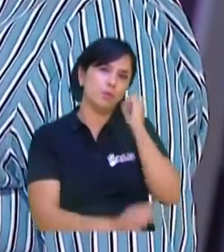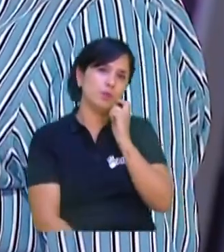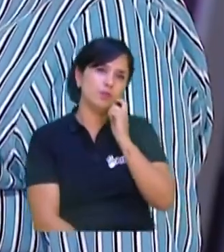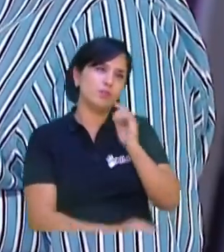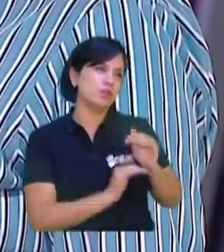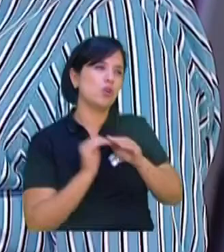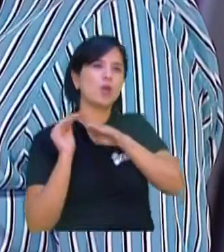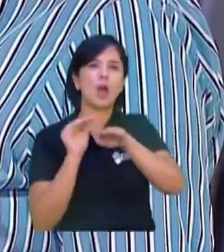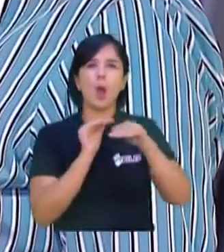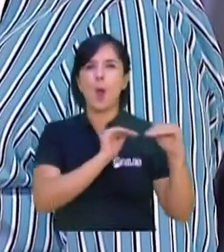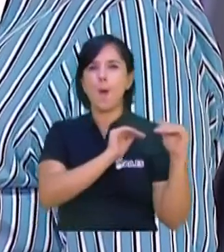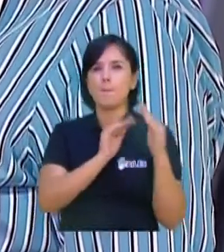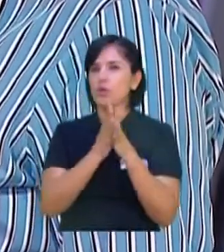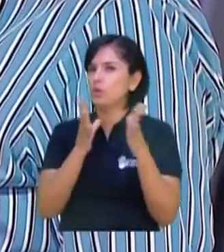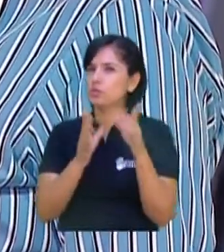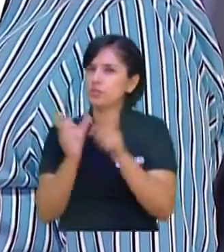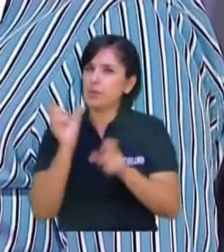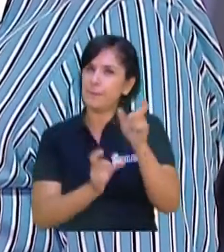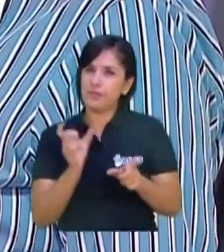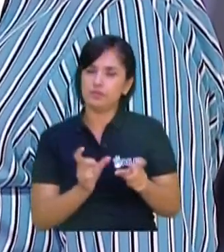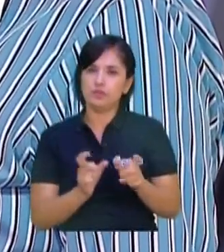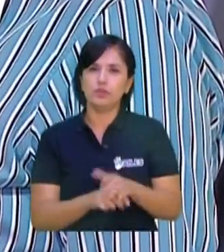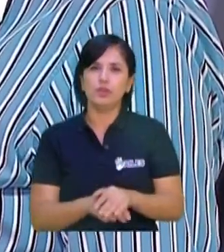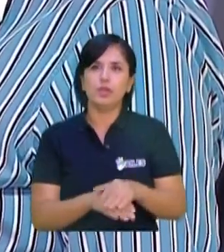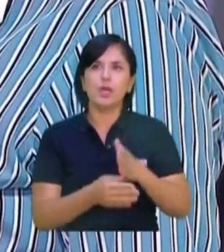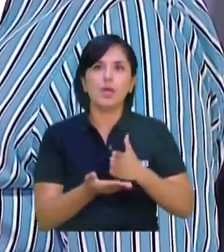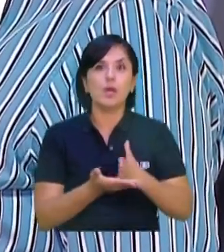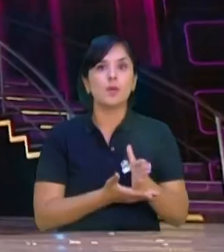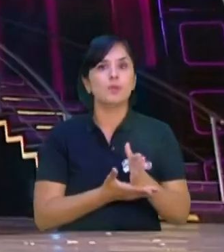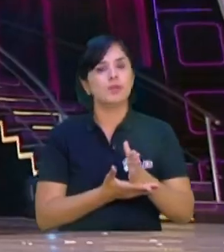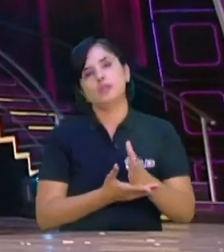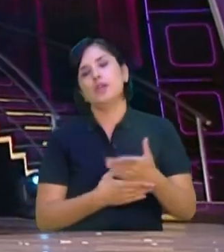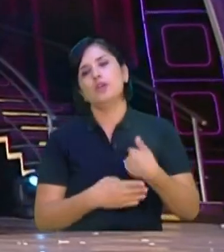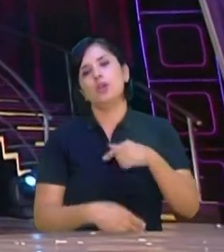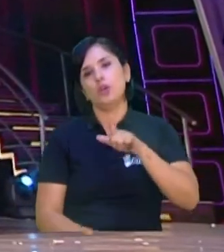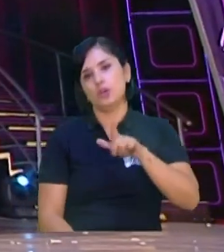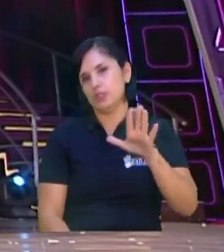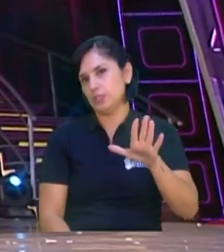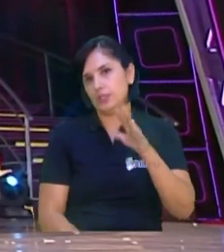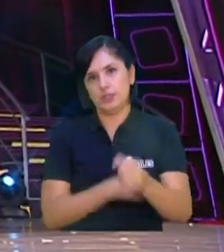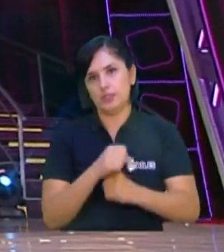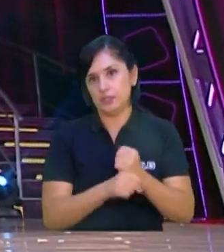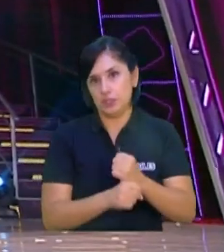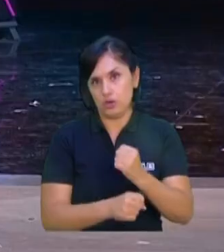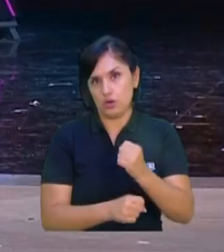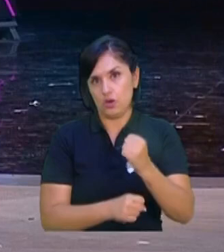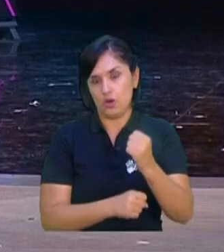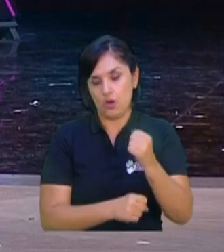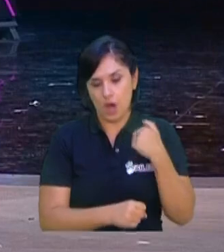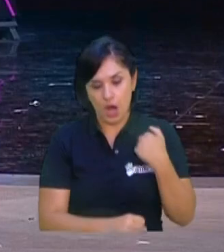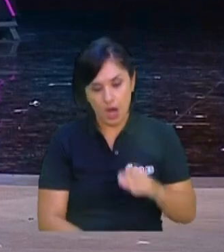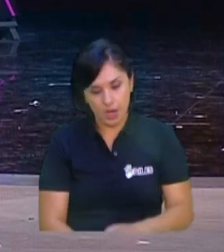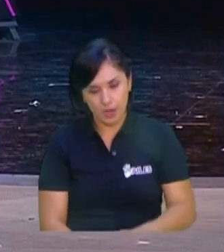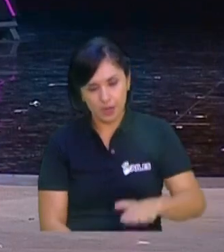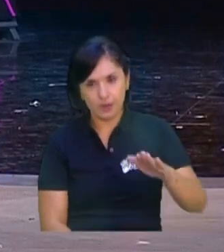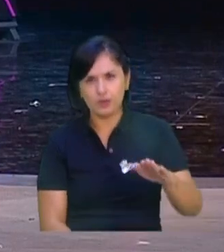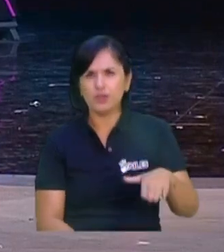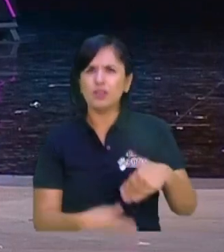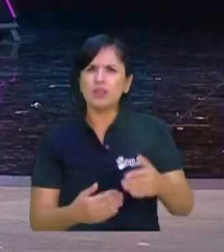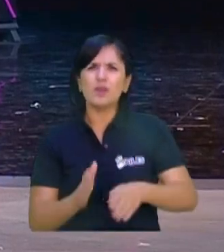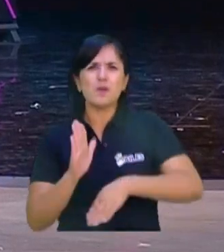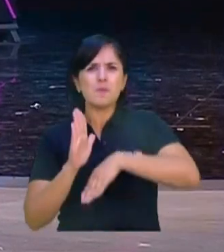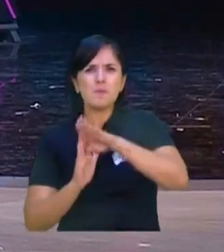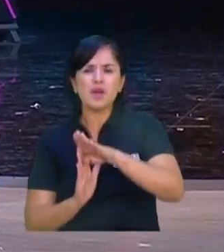con el apoyo de tantos animadores que, como usted decía ayer, partieron con 75 niños y hoy día van más de 100.000, más de 30